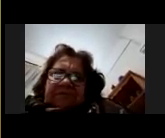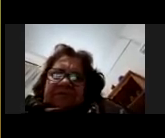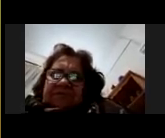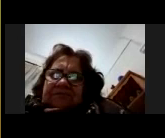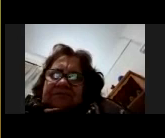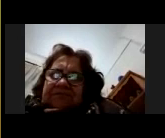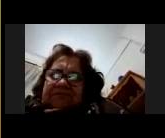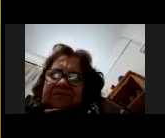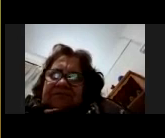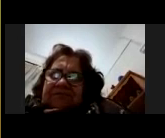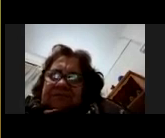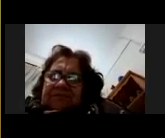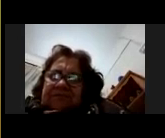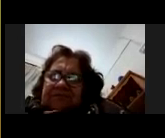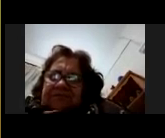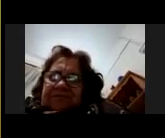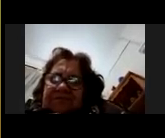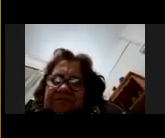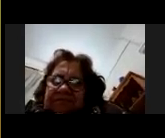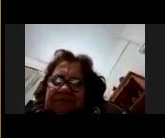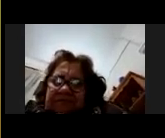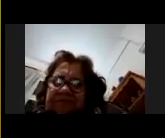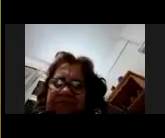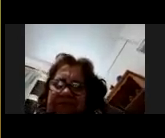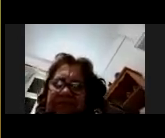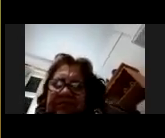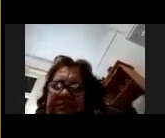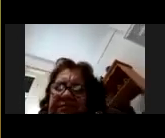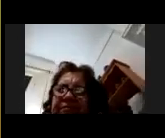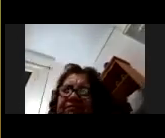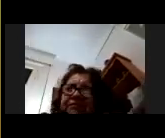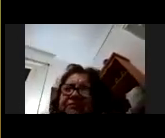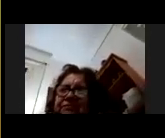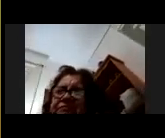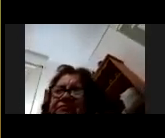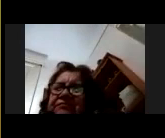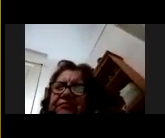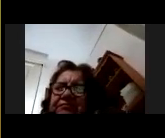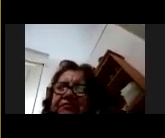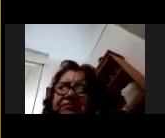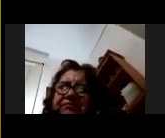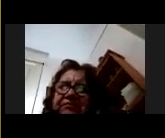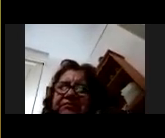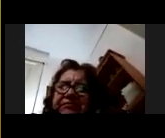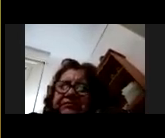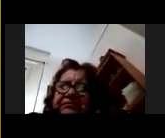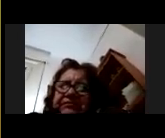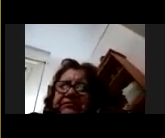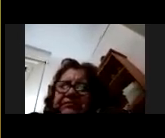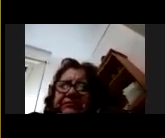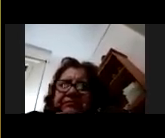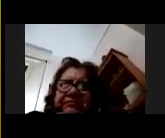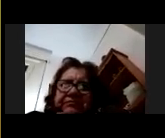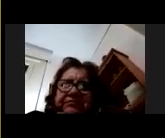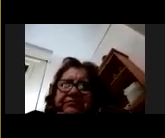el ómnibus y nos bajamos todos a sacarle fotos. Y nos hizo una demostración, posó para nosotros ahí. Le sacamos fotos de todo tipo y color.